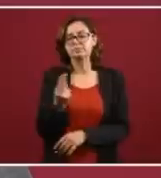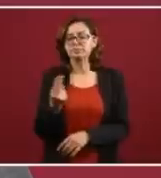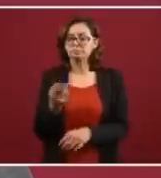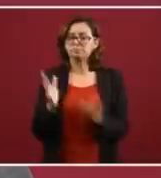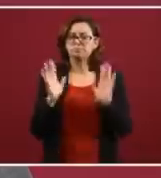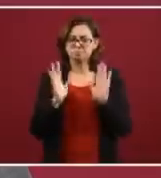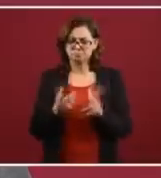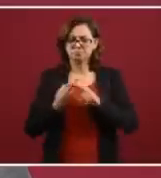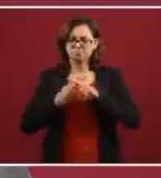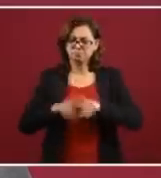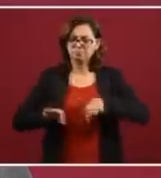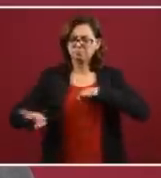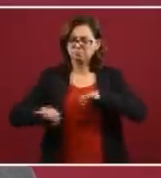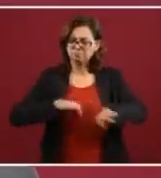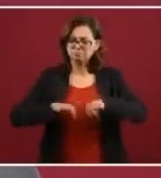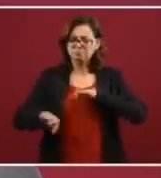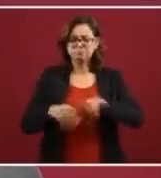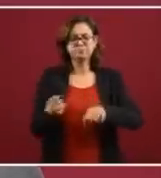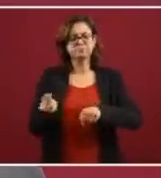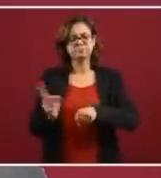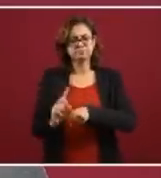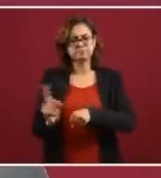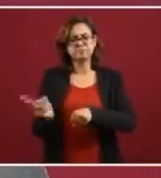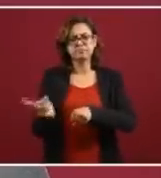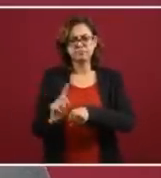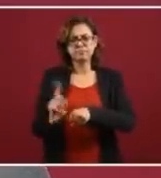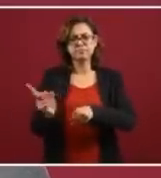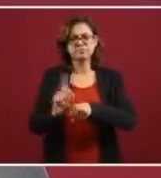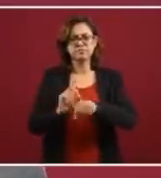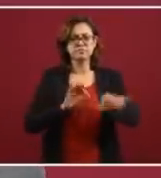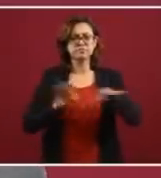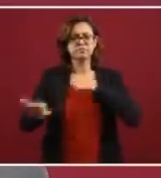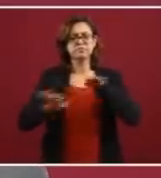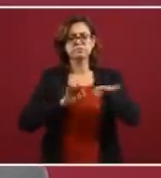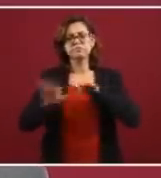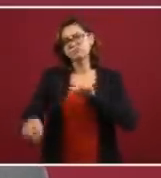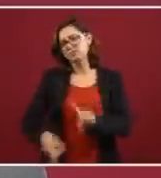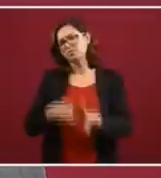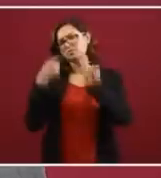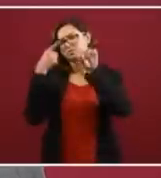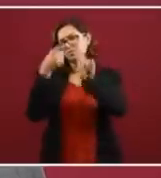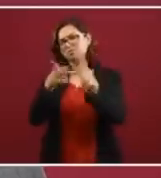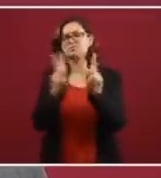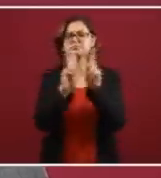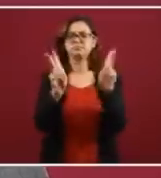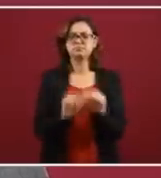trabajando todos los días para garantizar la paz, la tranquilidad.